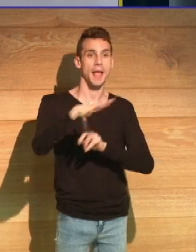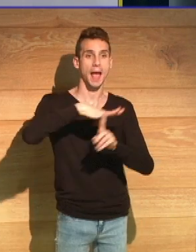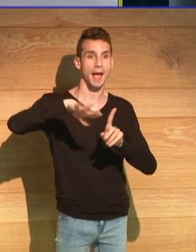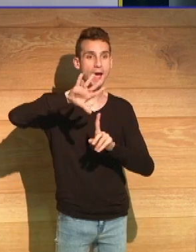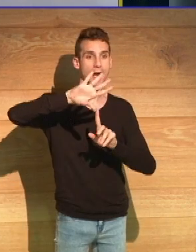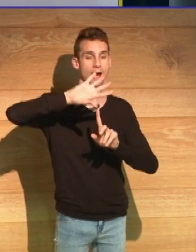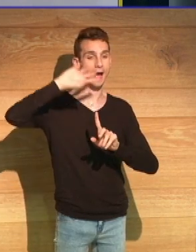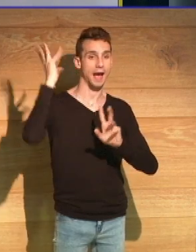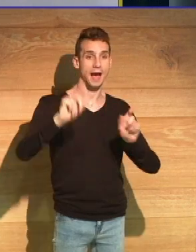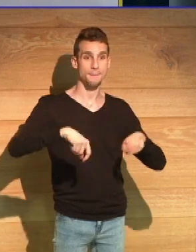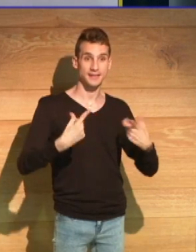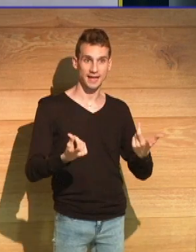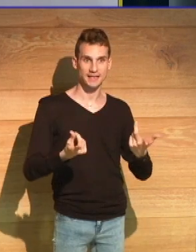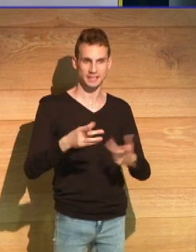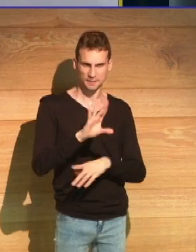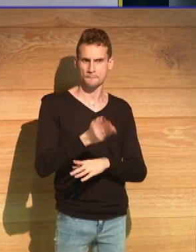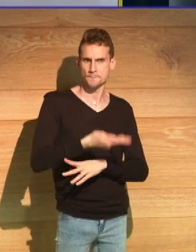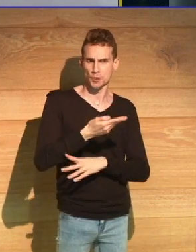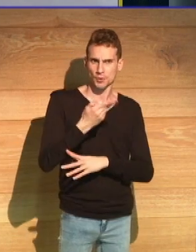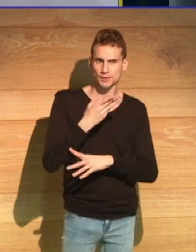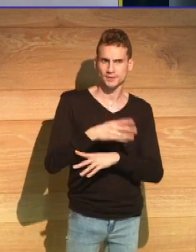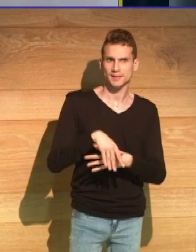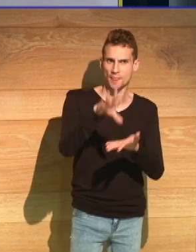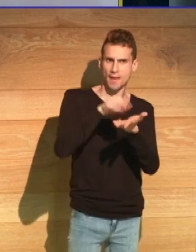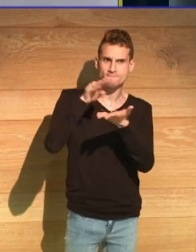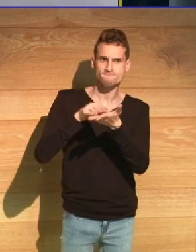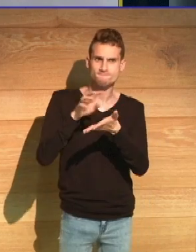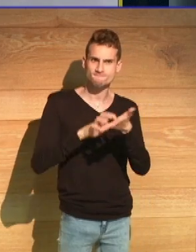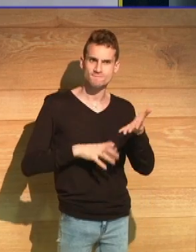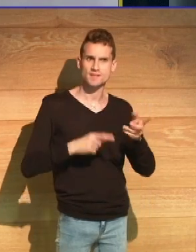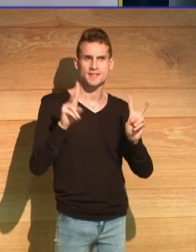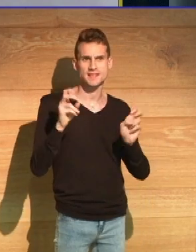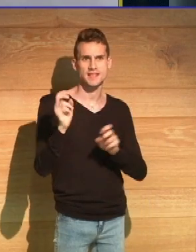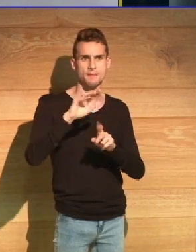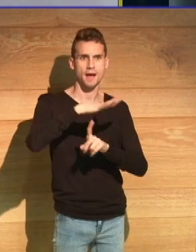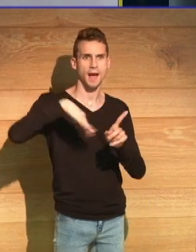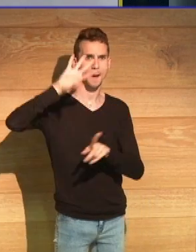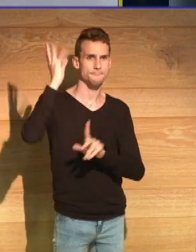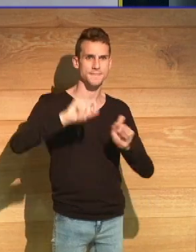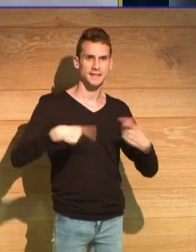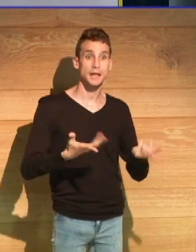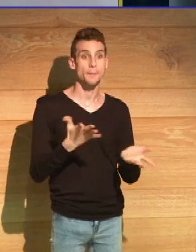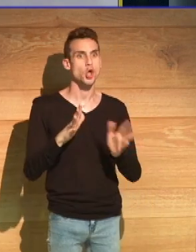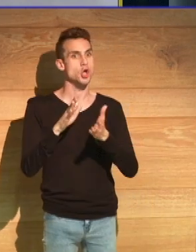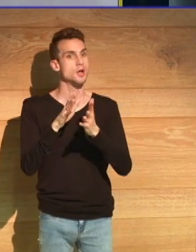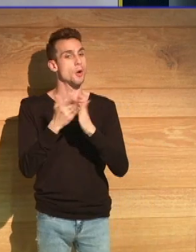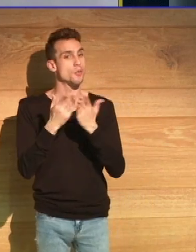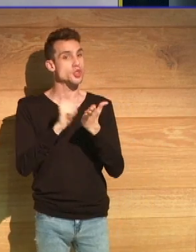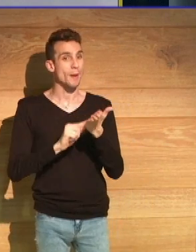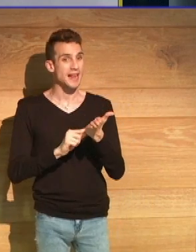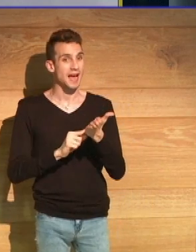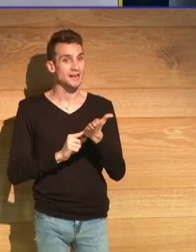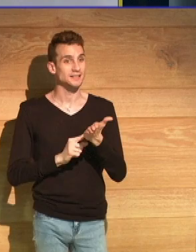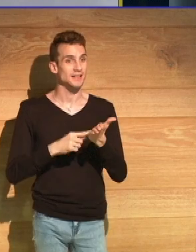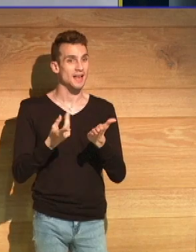ambientales. Y aunque es muy importante que haya ensayos de temática ambiental, cuando llega una novela que ha conseguido llevar